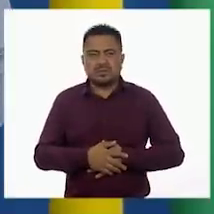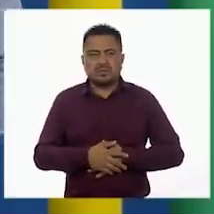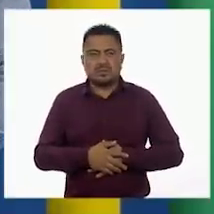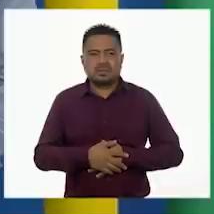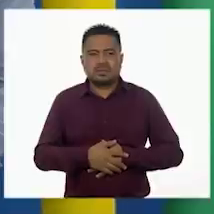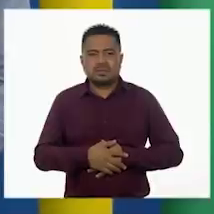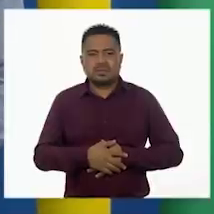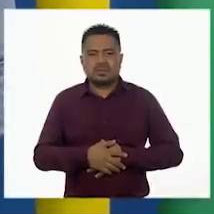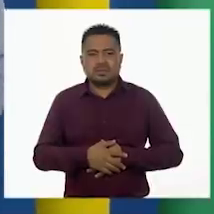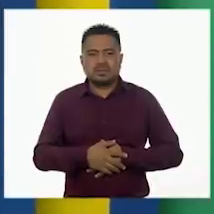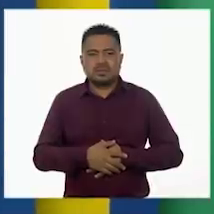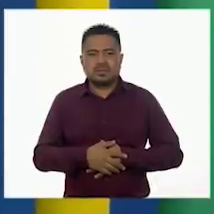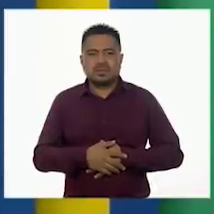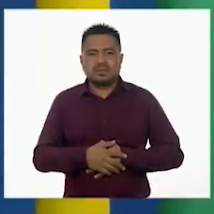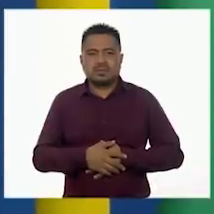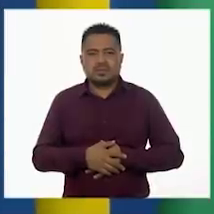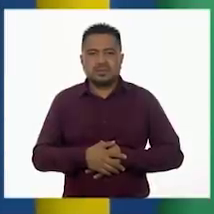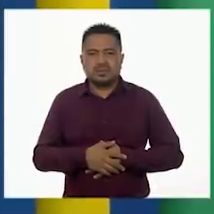Nejica Bechivo.